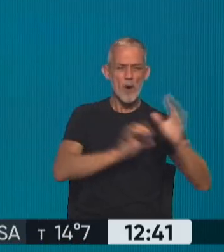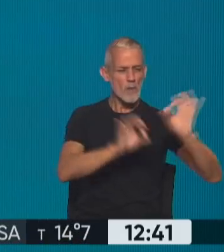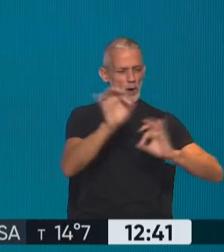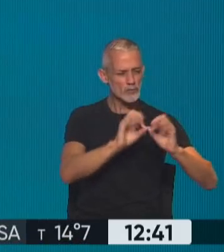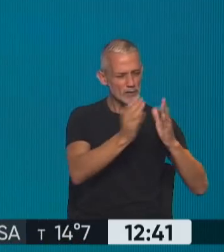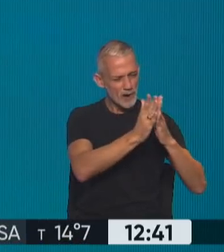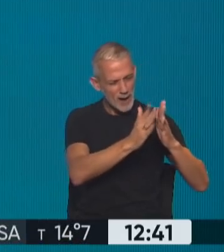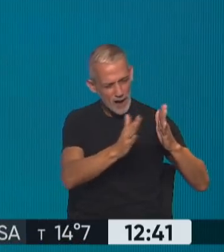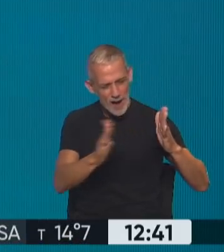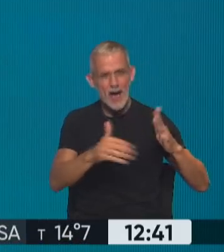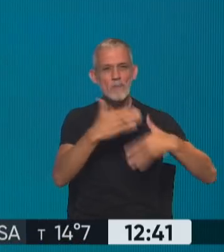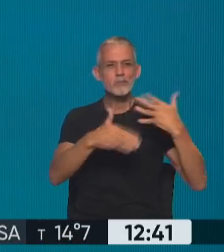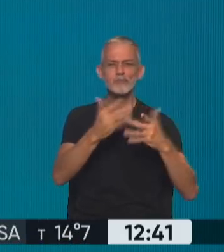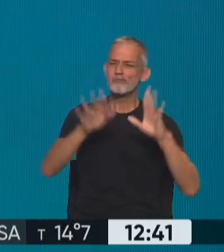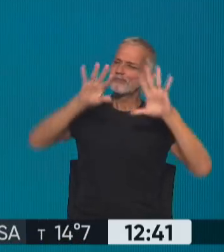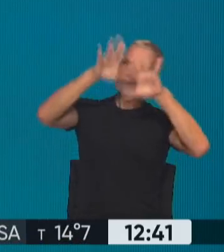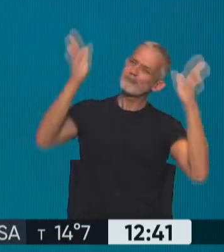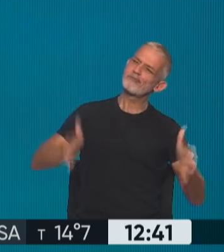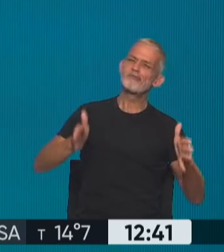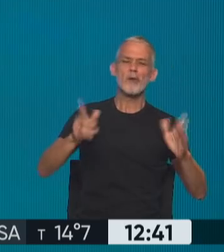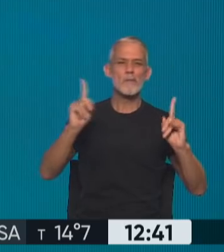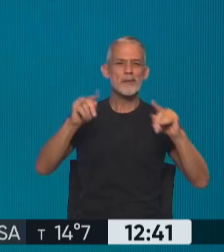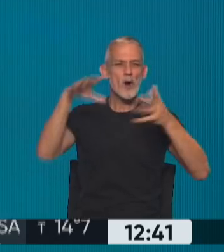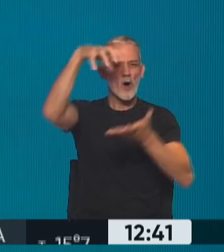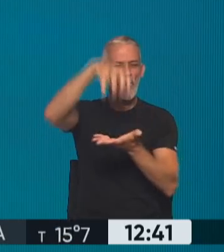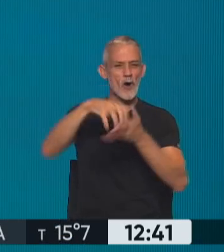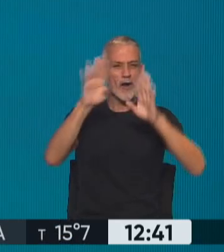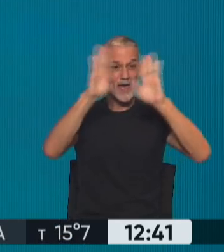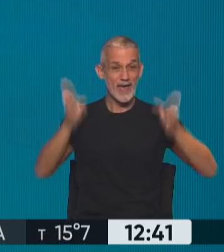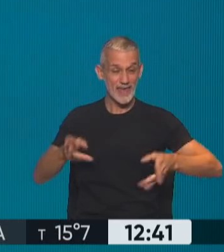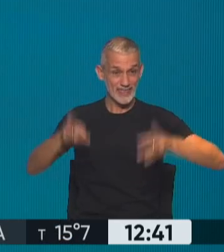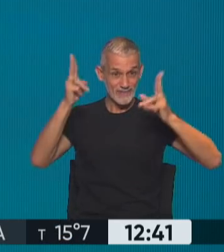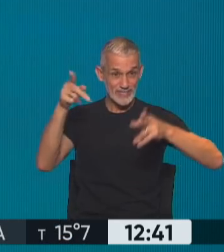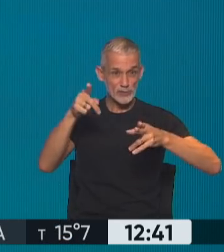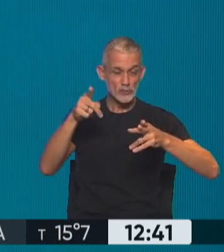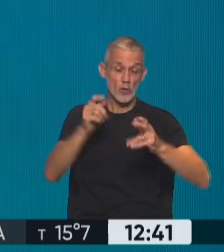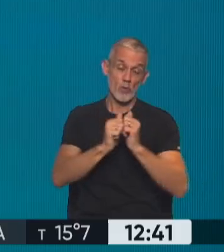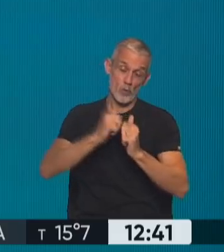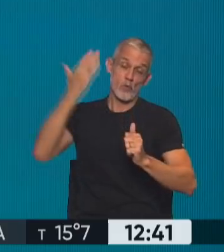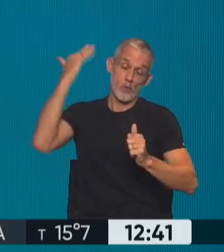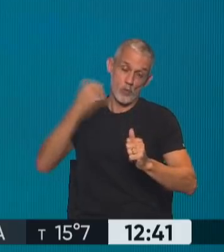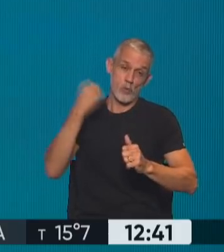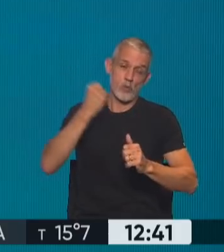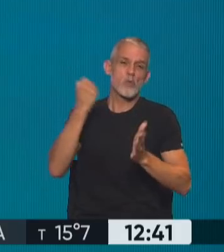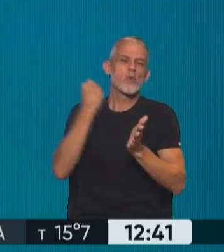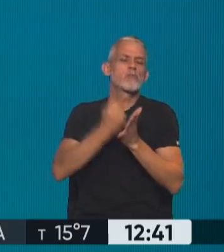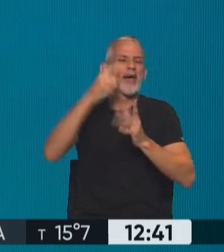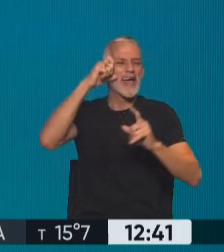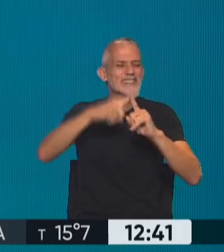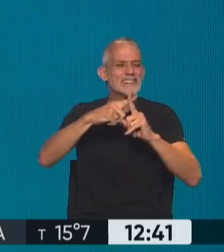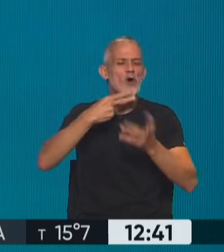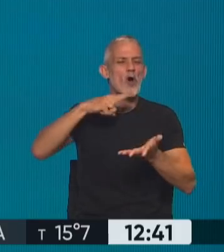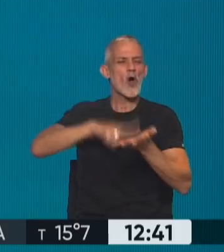proyecto de refuncionalizar este histórico edificio del Correo